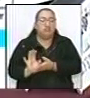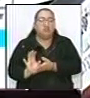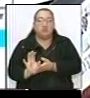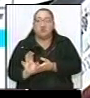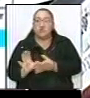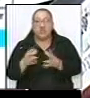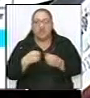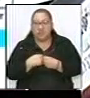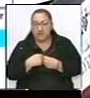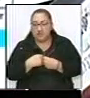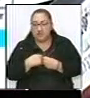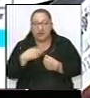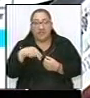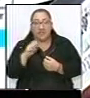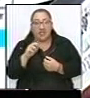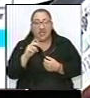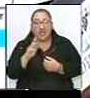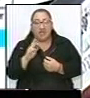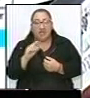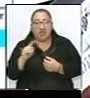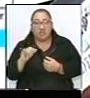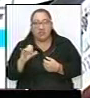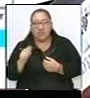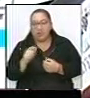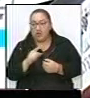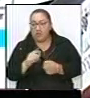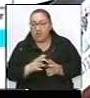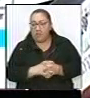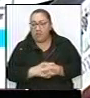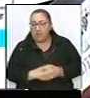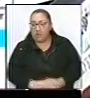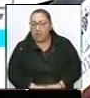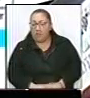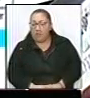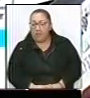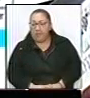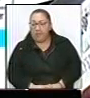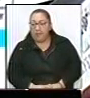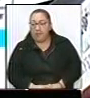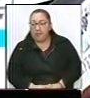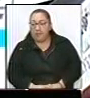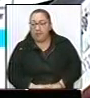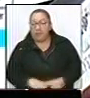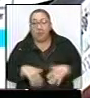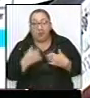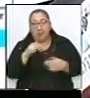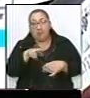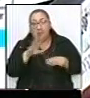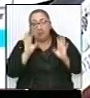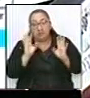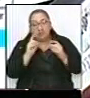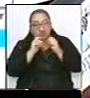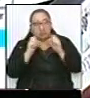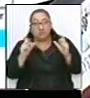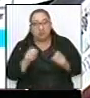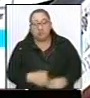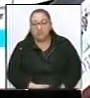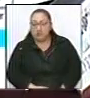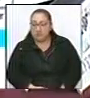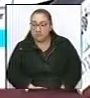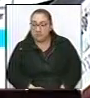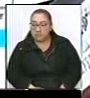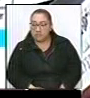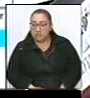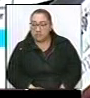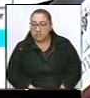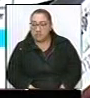49 estados. Nebraska no. Entonces los que se van a Nebraska pueden verse ahí sorprendidos de que allá las leyes